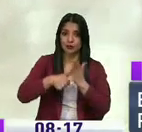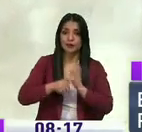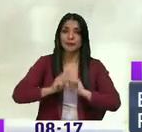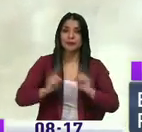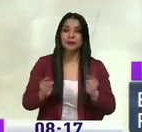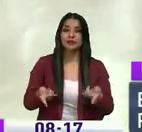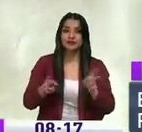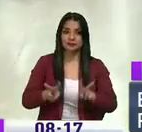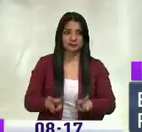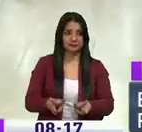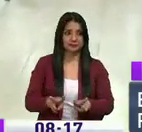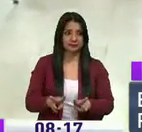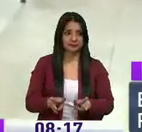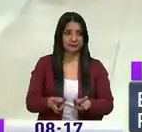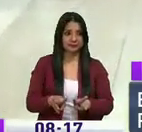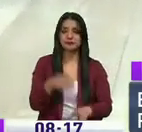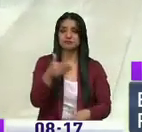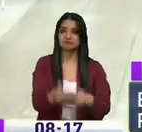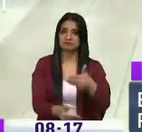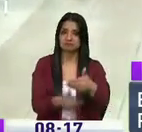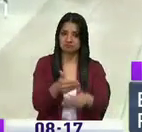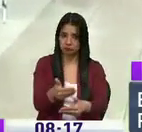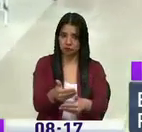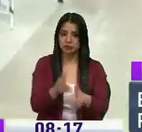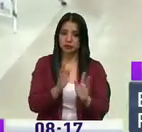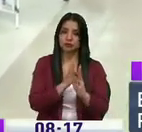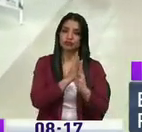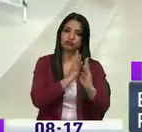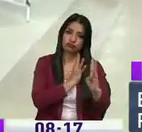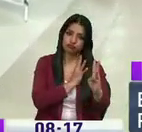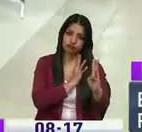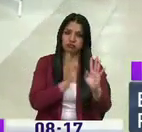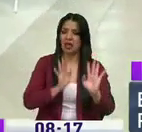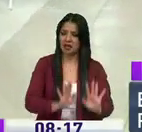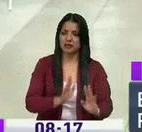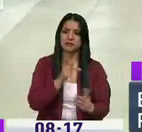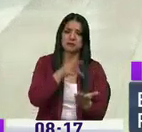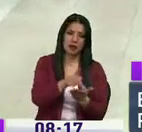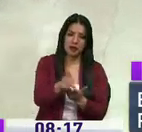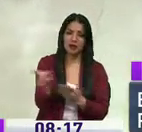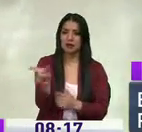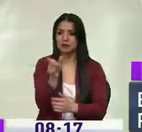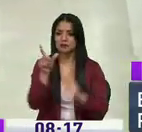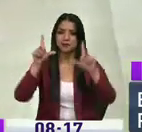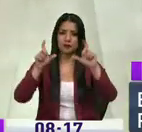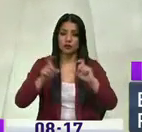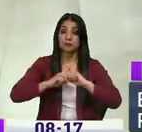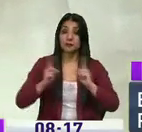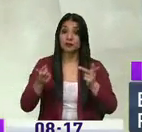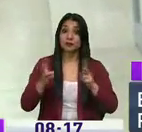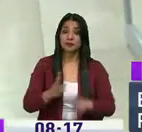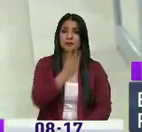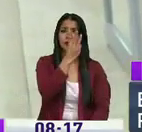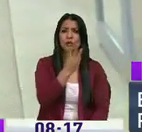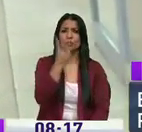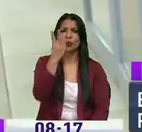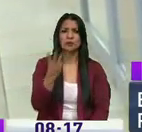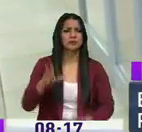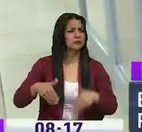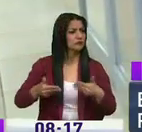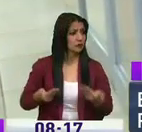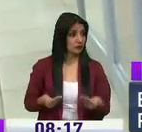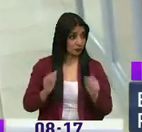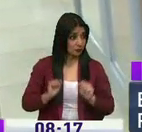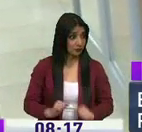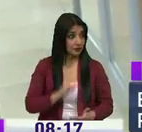también además del procedimiento físico que se hace, que es tradicional ya, hay un procedimiento online, ¿cómo pueden realizar?